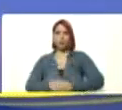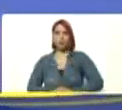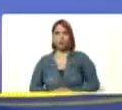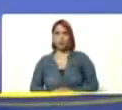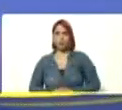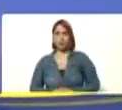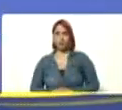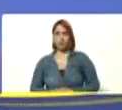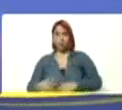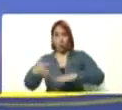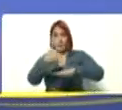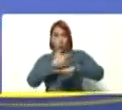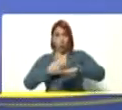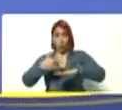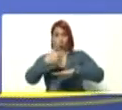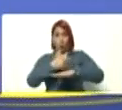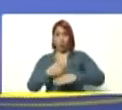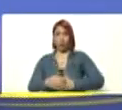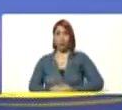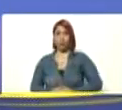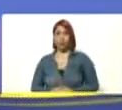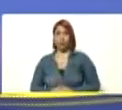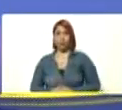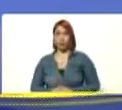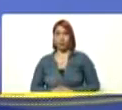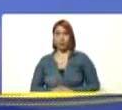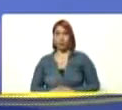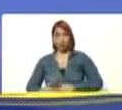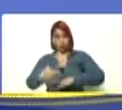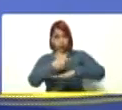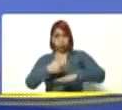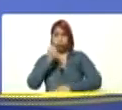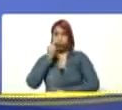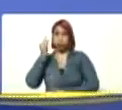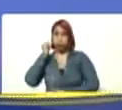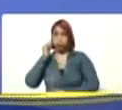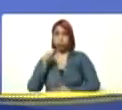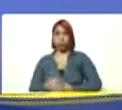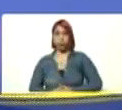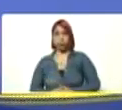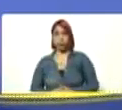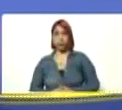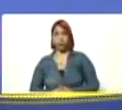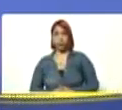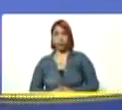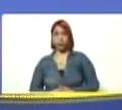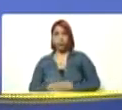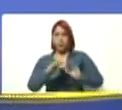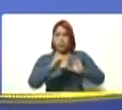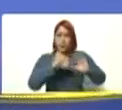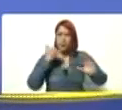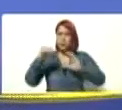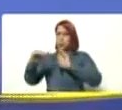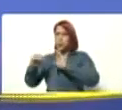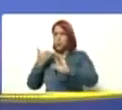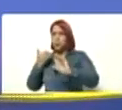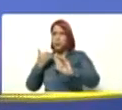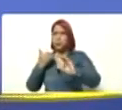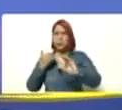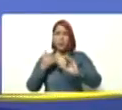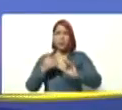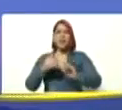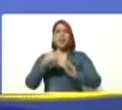Y el gobernador, la gobernadora, recibir informe